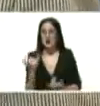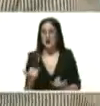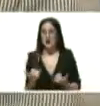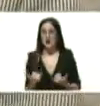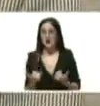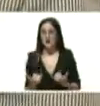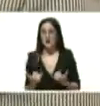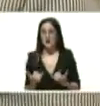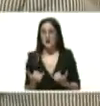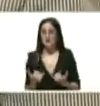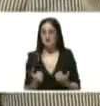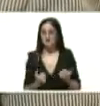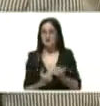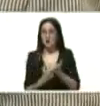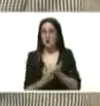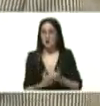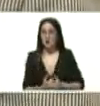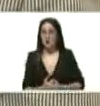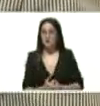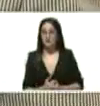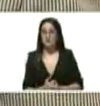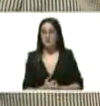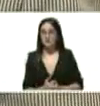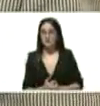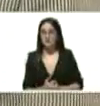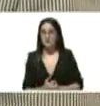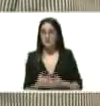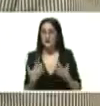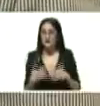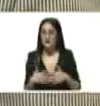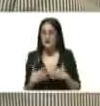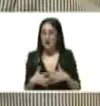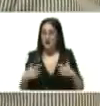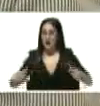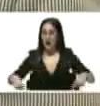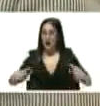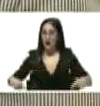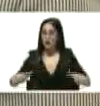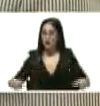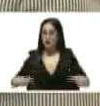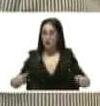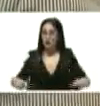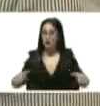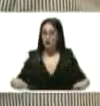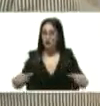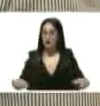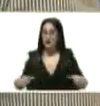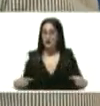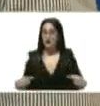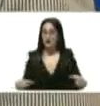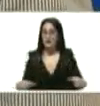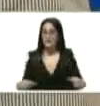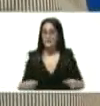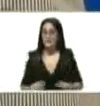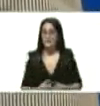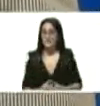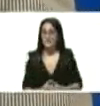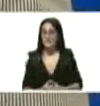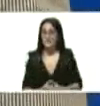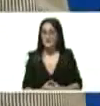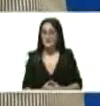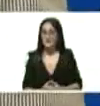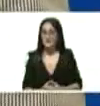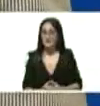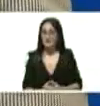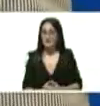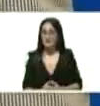día favorable. Las fábricas de neumáticos hemos tenido que correr